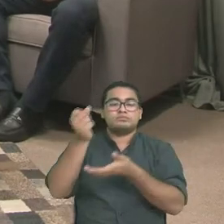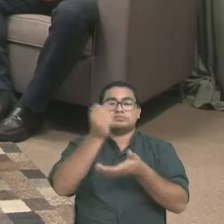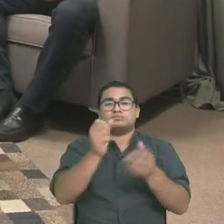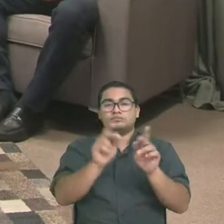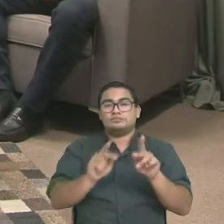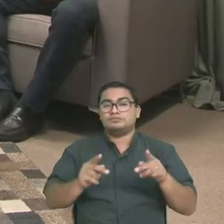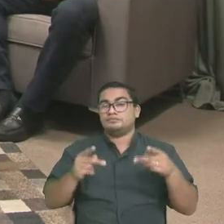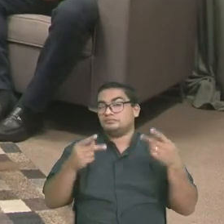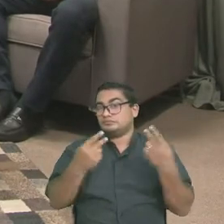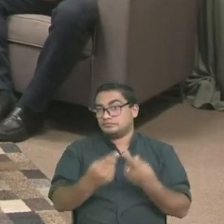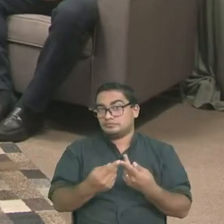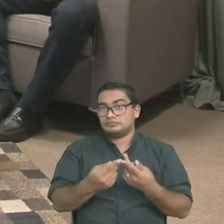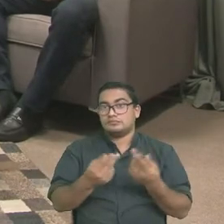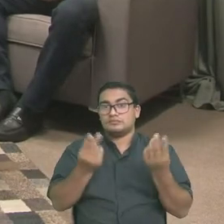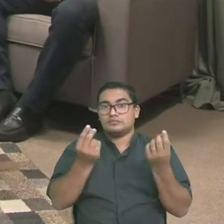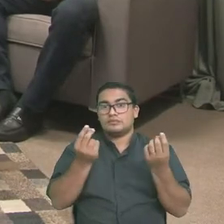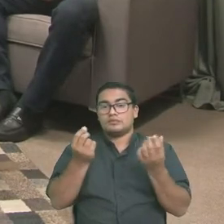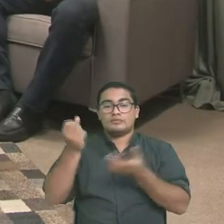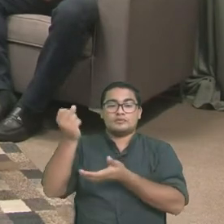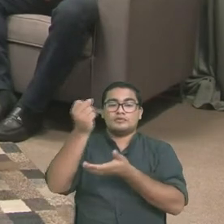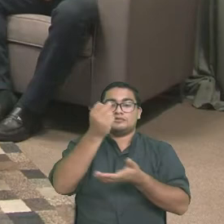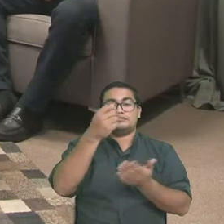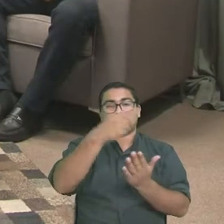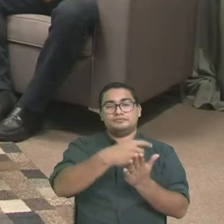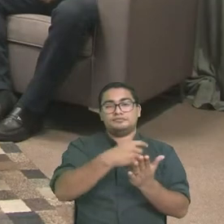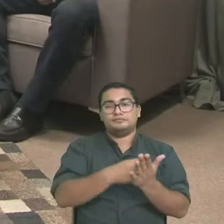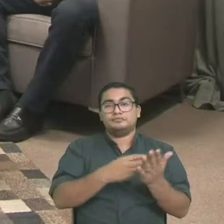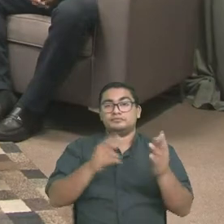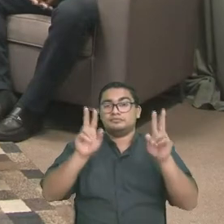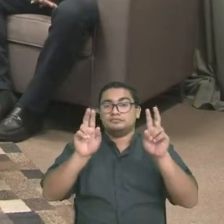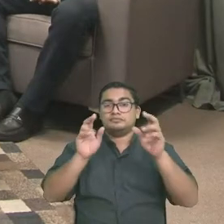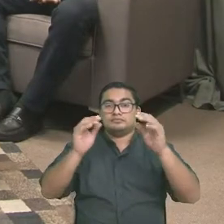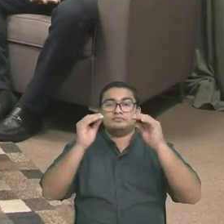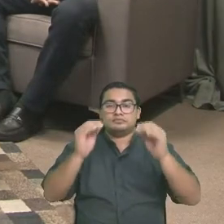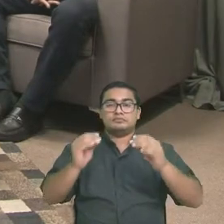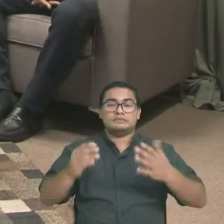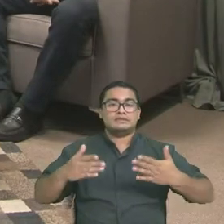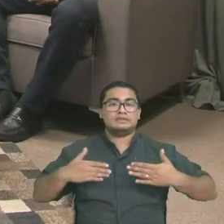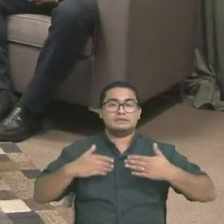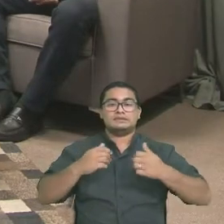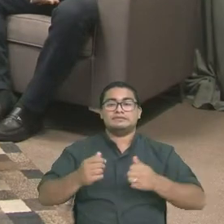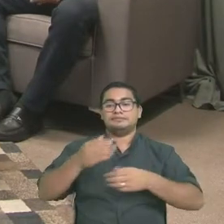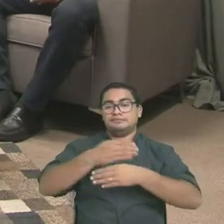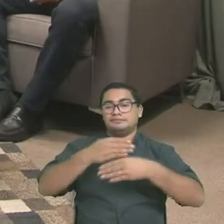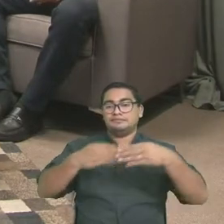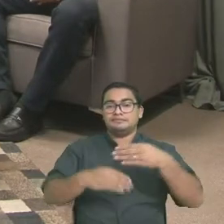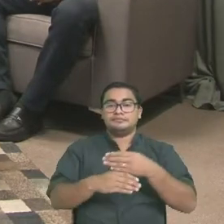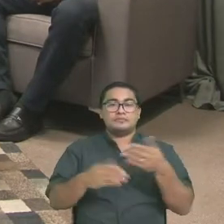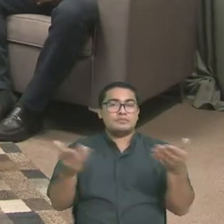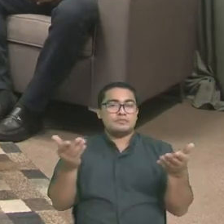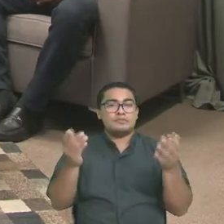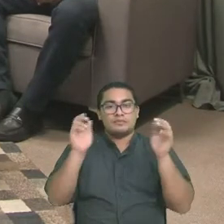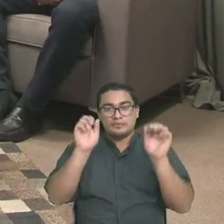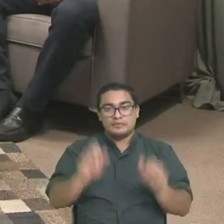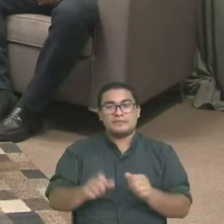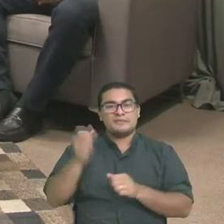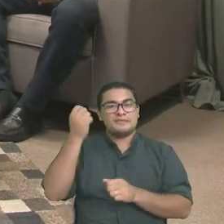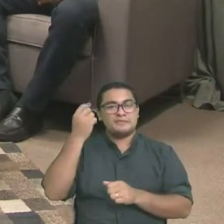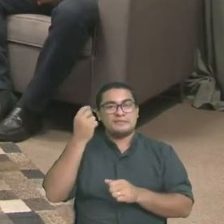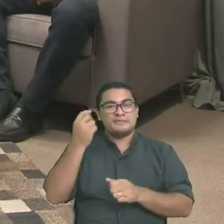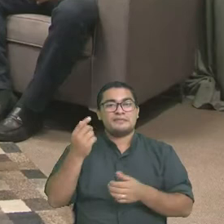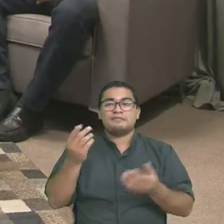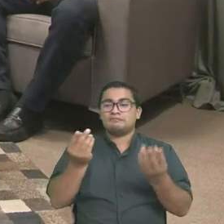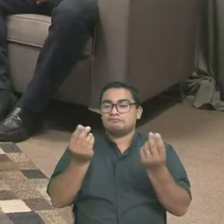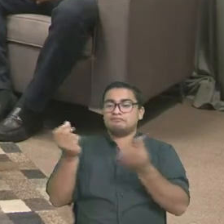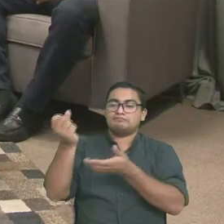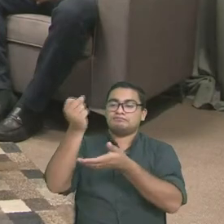la inversión presupuestal a partir de rubros de salud, educación e infraestructura. ¿Cómo podríamos entender la inversión sostenida